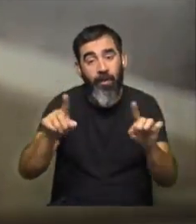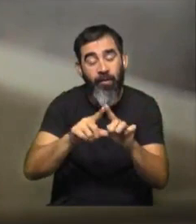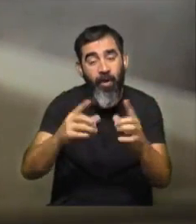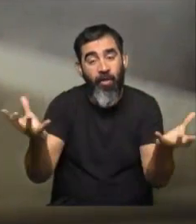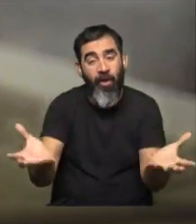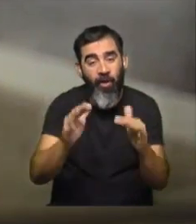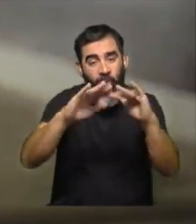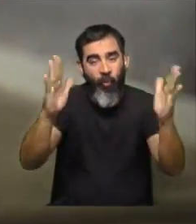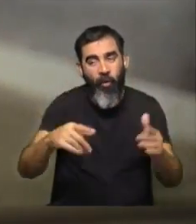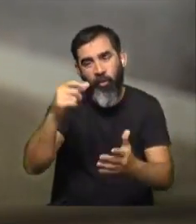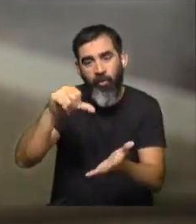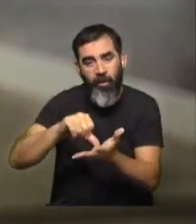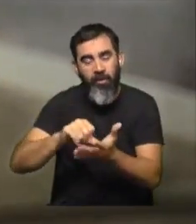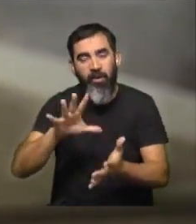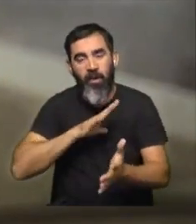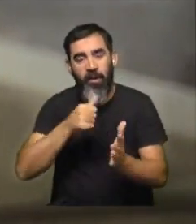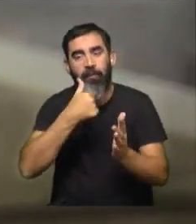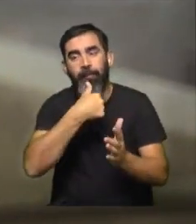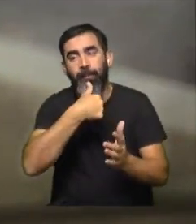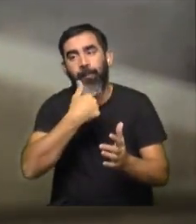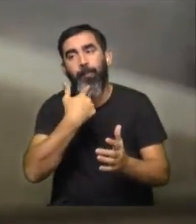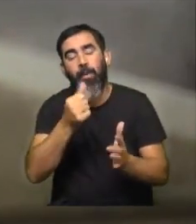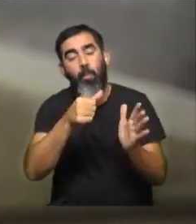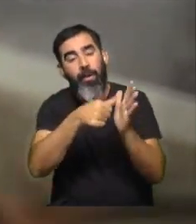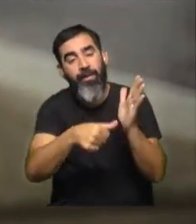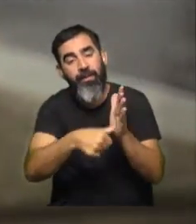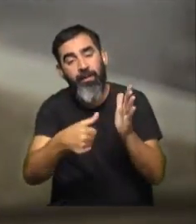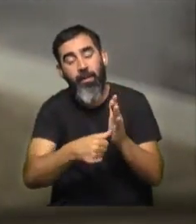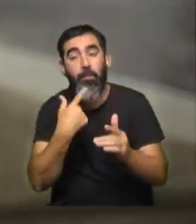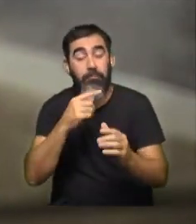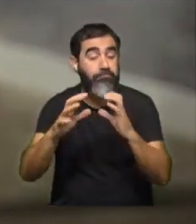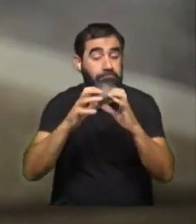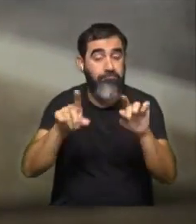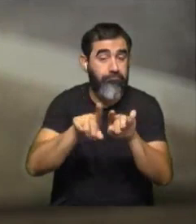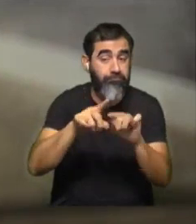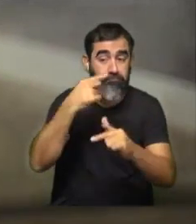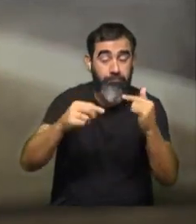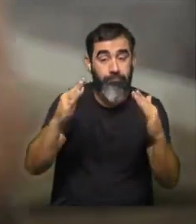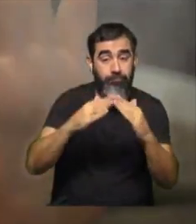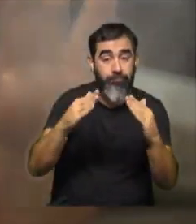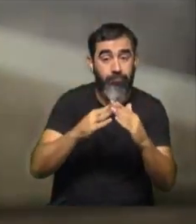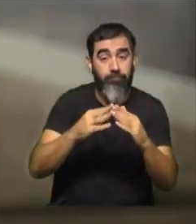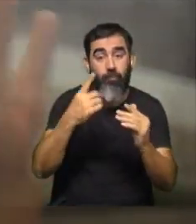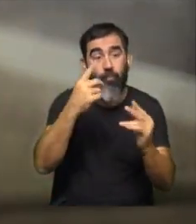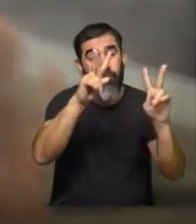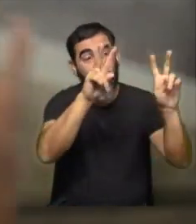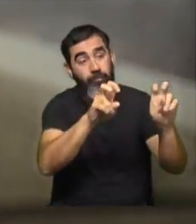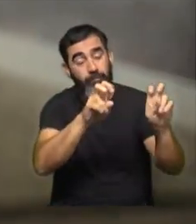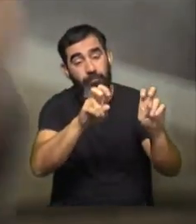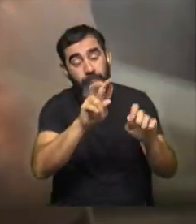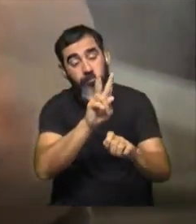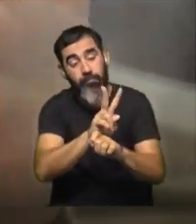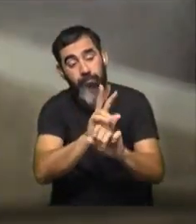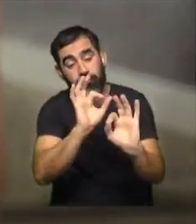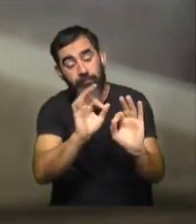existe en otros países, un sistema de etiquetado similar al que se usa en electrodomésticos, por ejemplo, que marque para un calefactor ensayado en base a